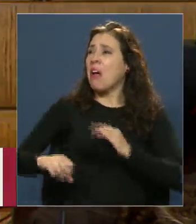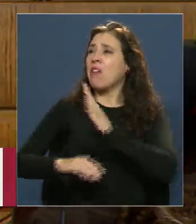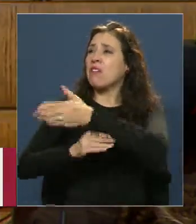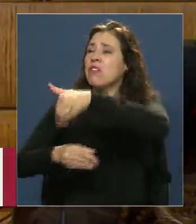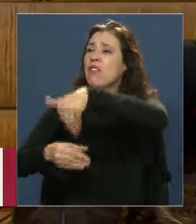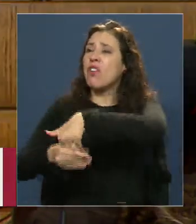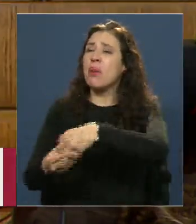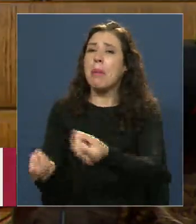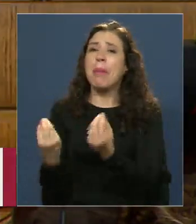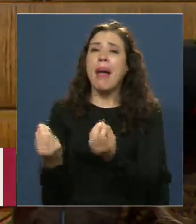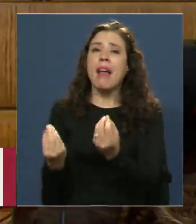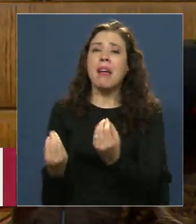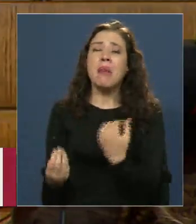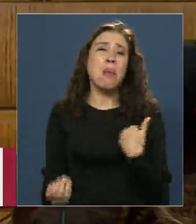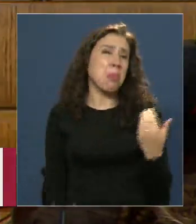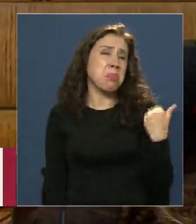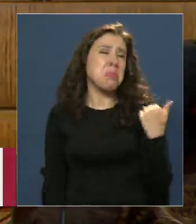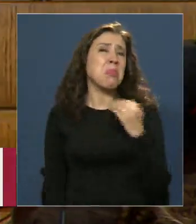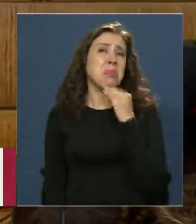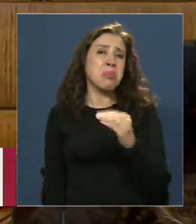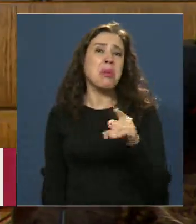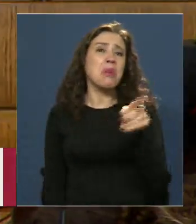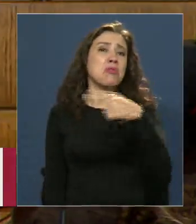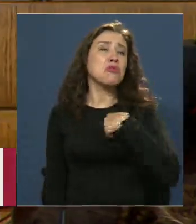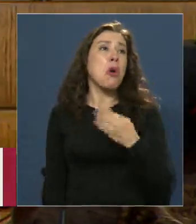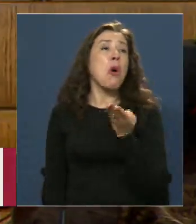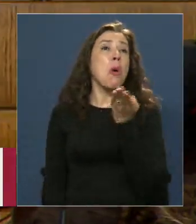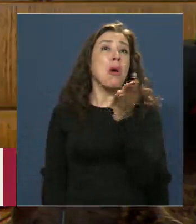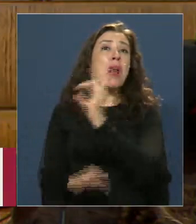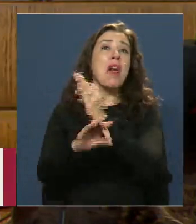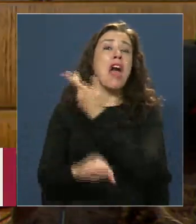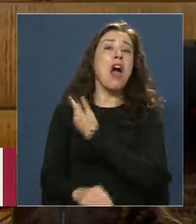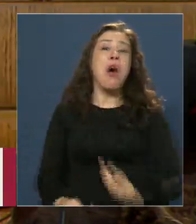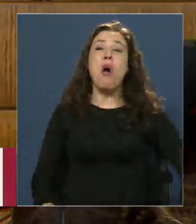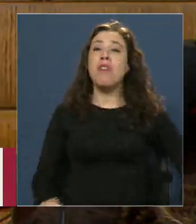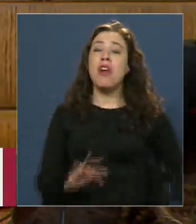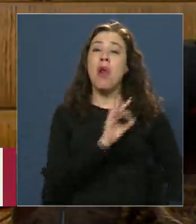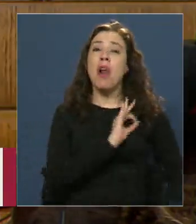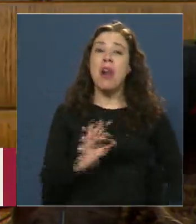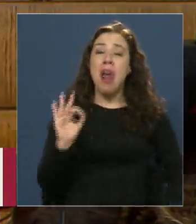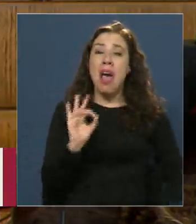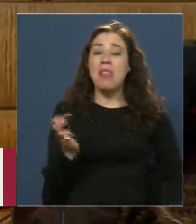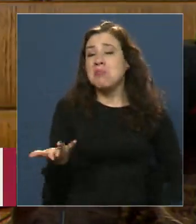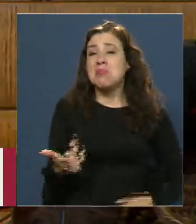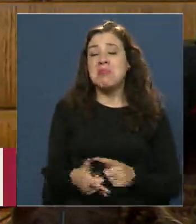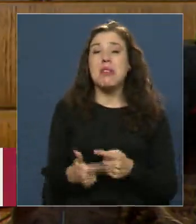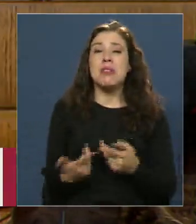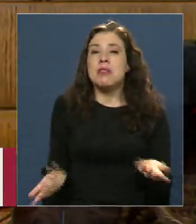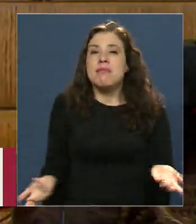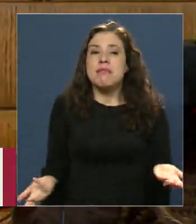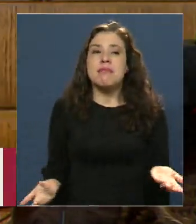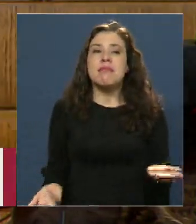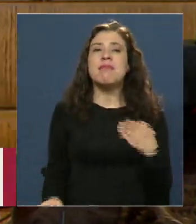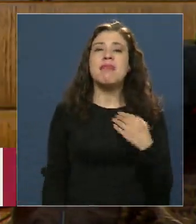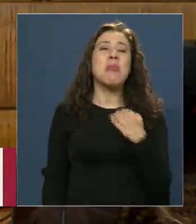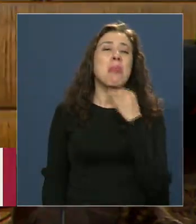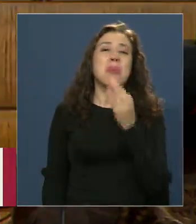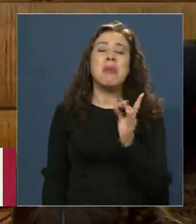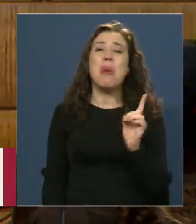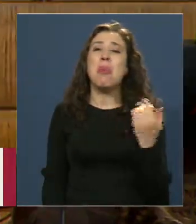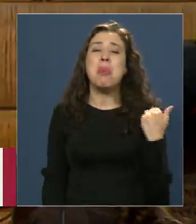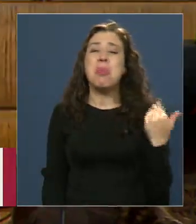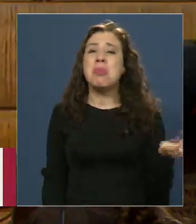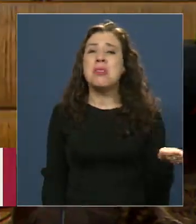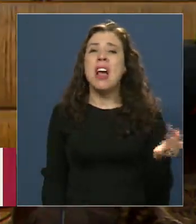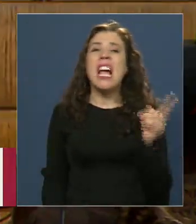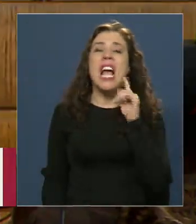si me da lo mismo? Yo nunca le he pedido nada al gobierno ni a los gobiernos y por lo tanto la verdad es que me da igual